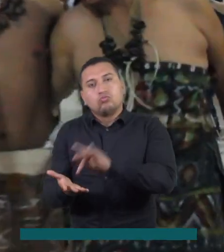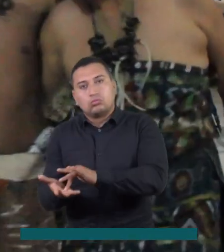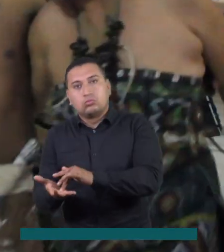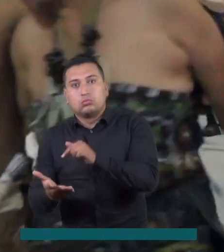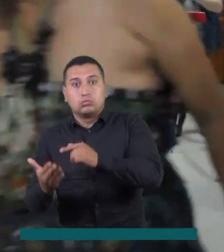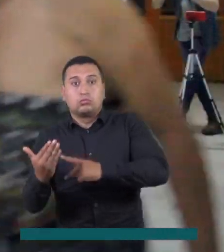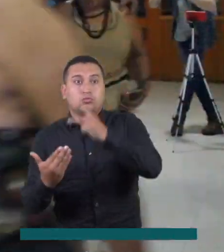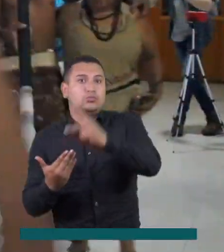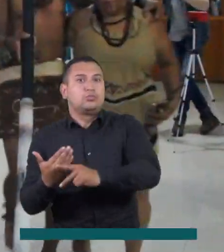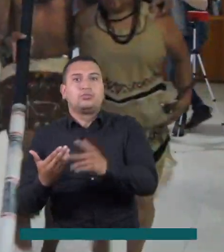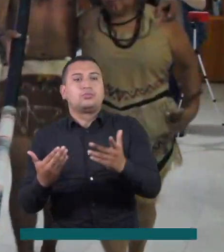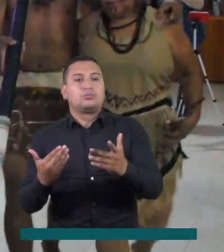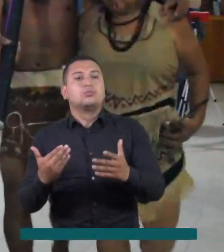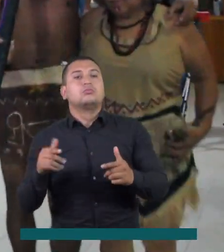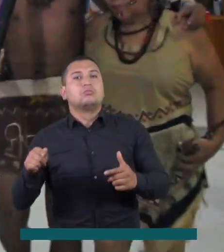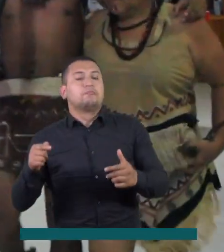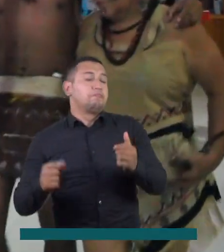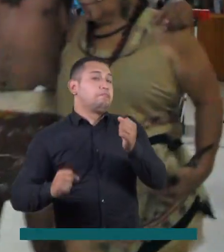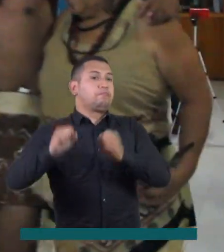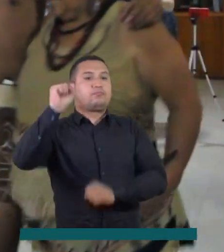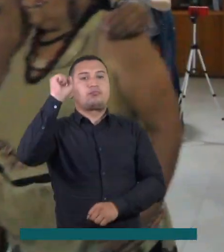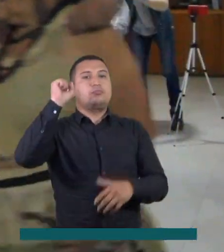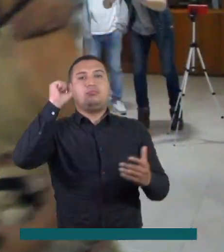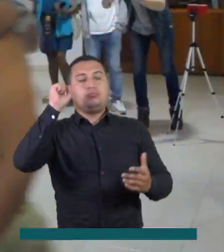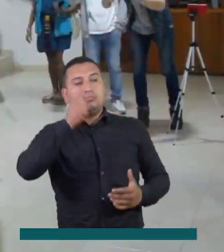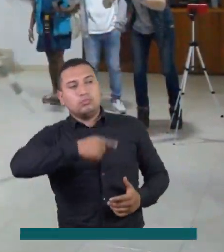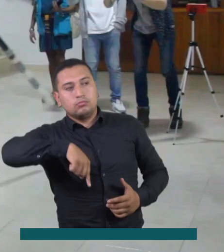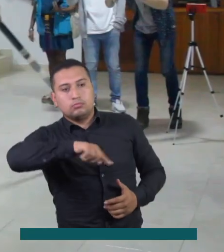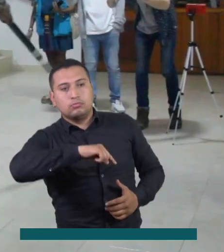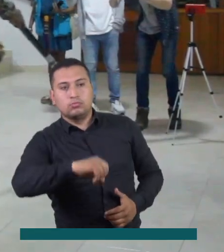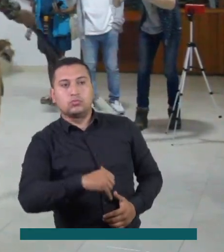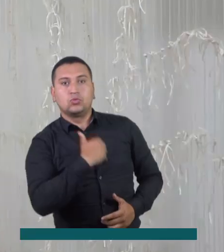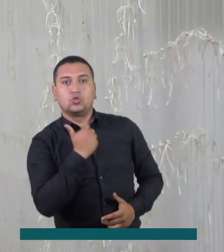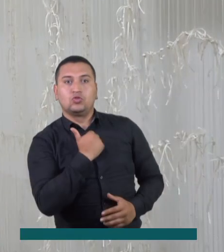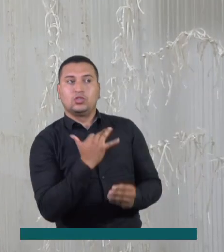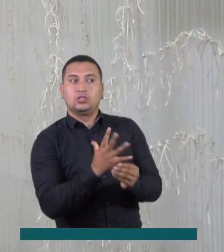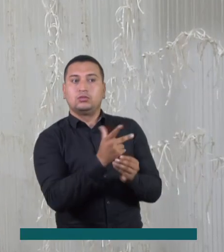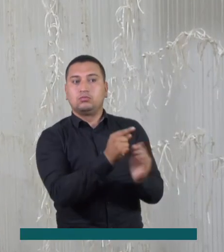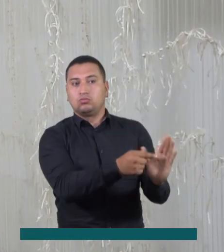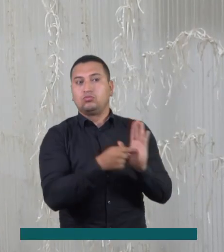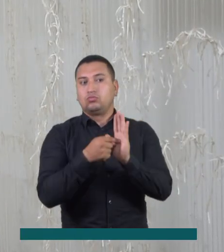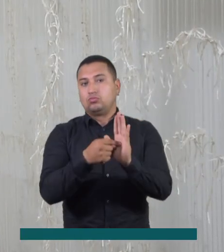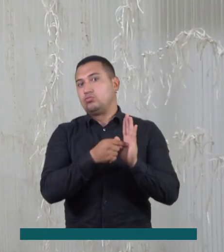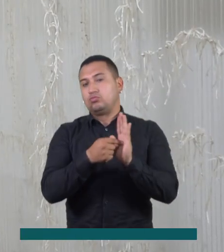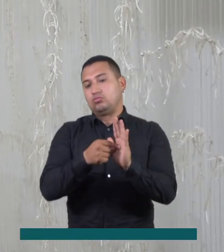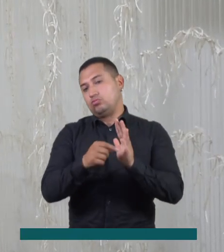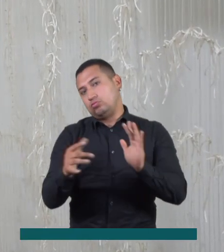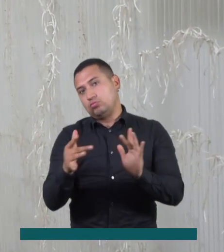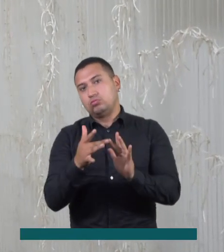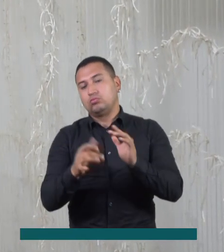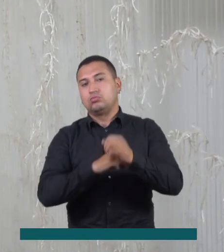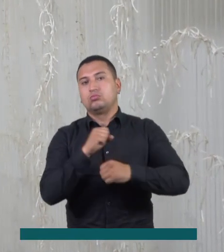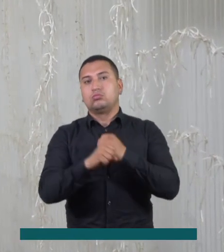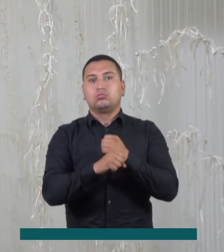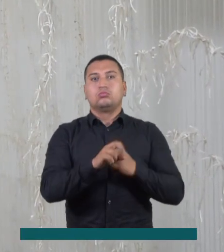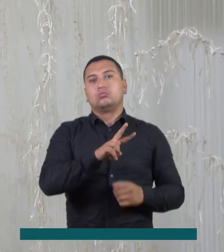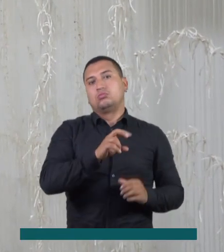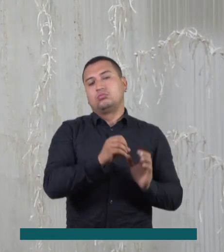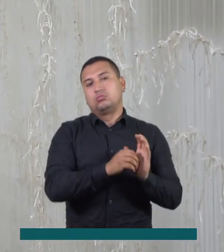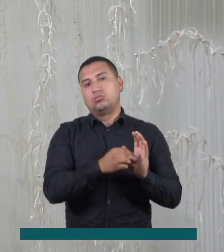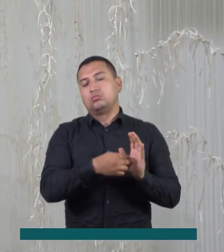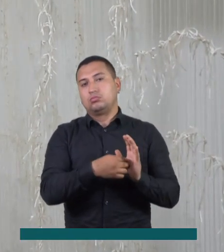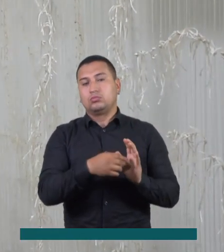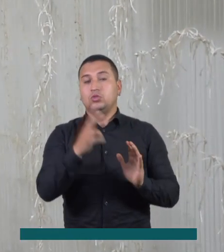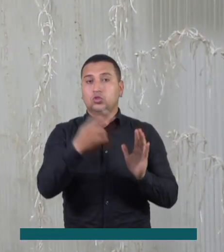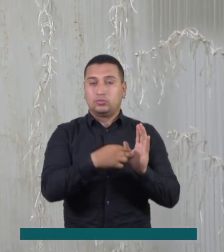convocatoria reactiva Arte, Arte Joven 20x21. La exposición Habitamos Lugares Sagrados recopila